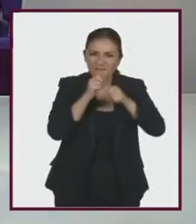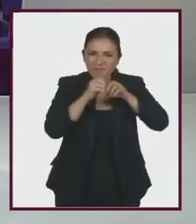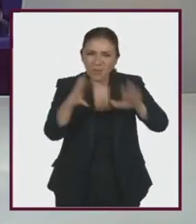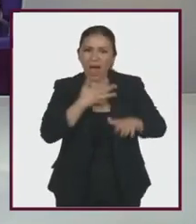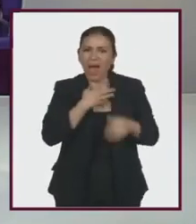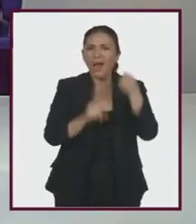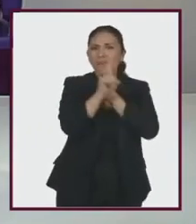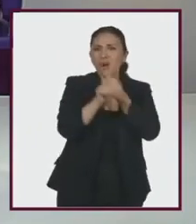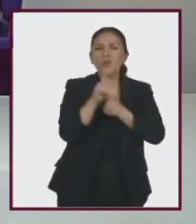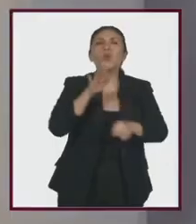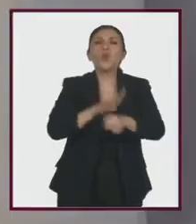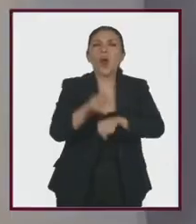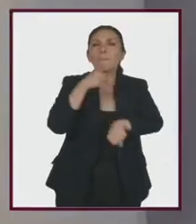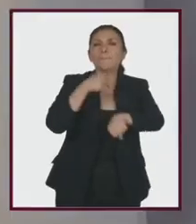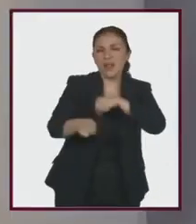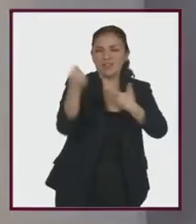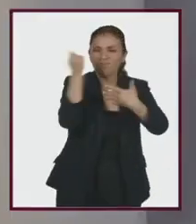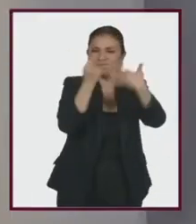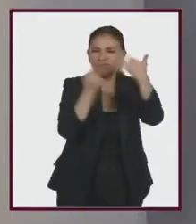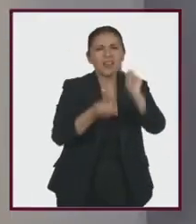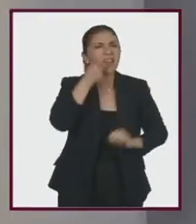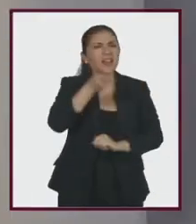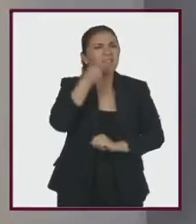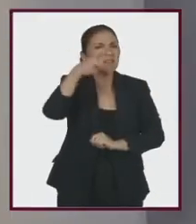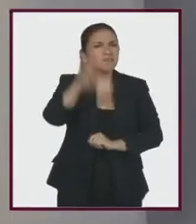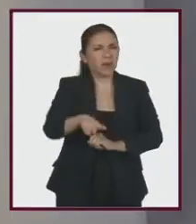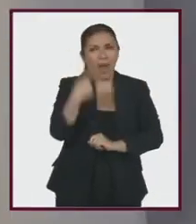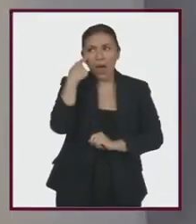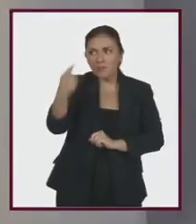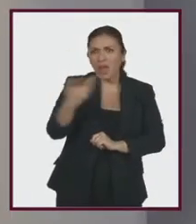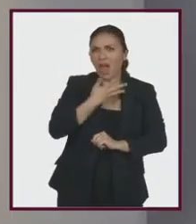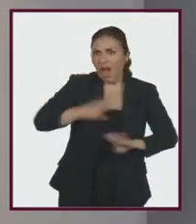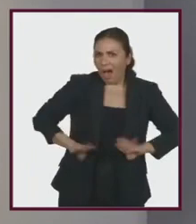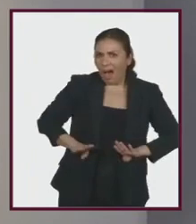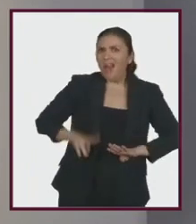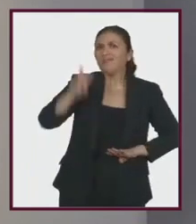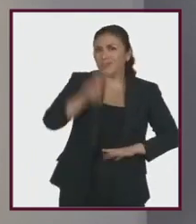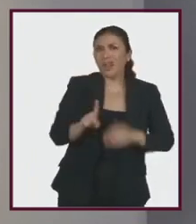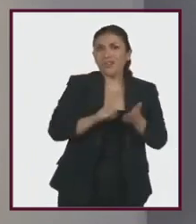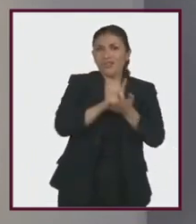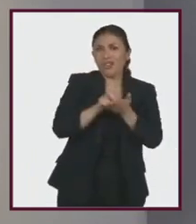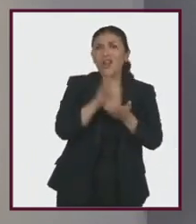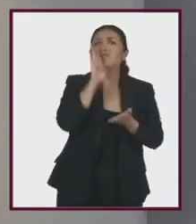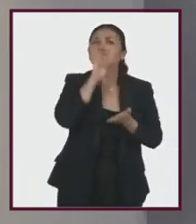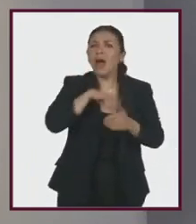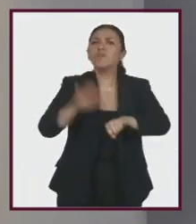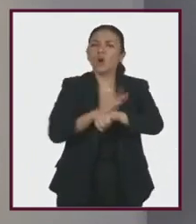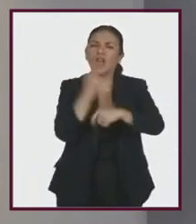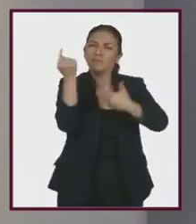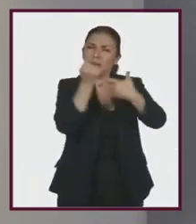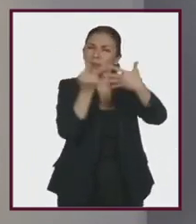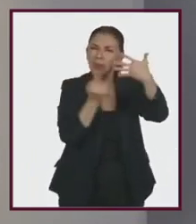poder hablar desde la verdad, o sea, desde las situaciones que sí producen las sustancias, buscar